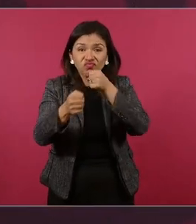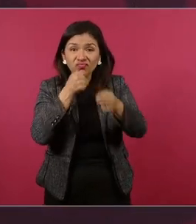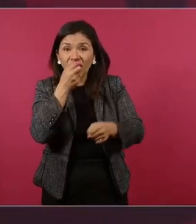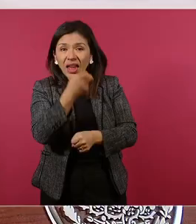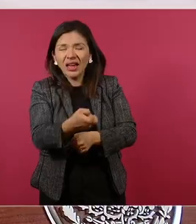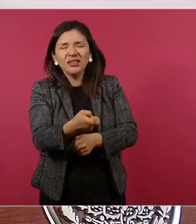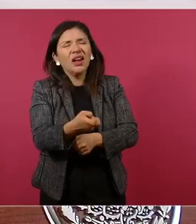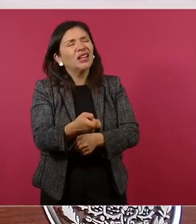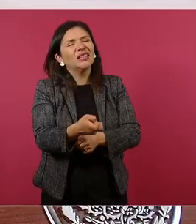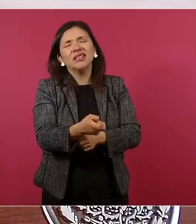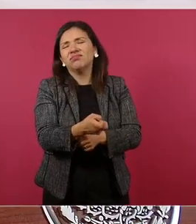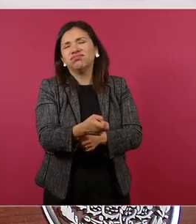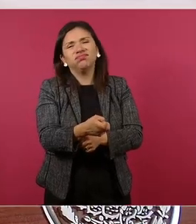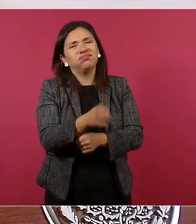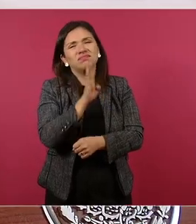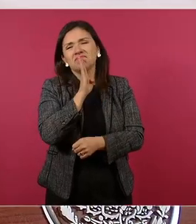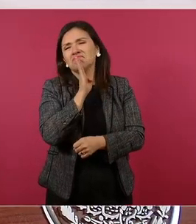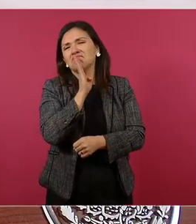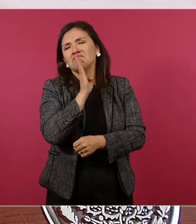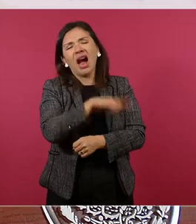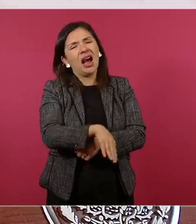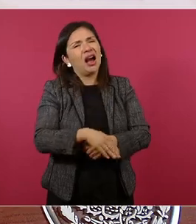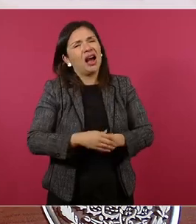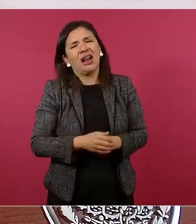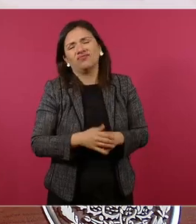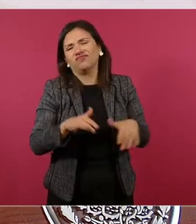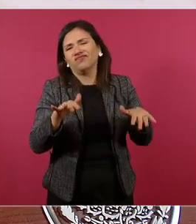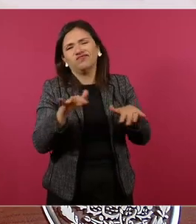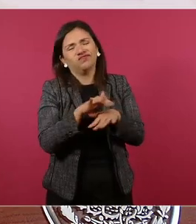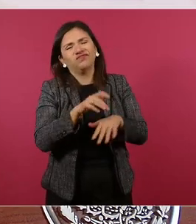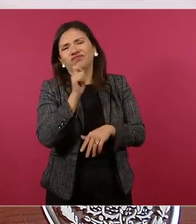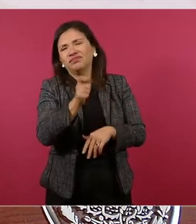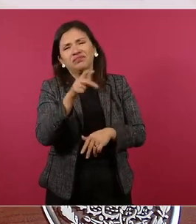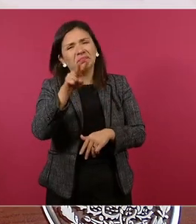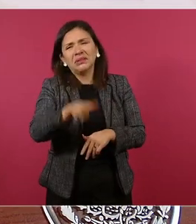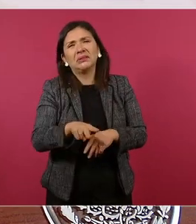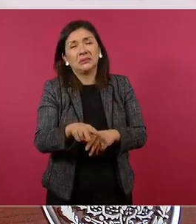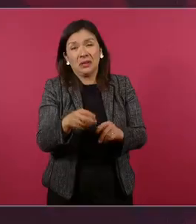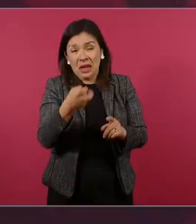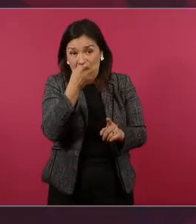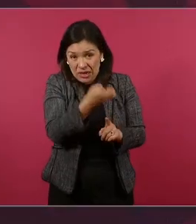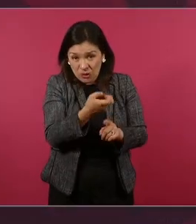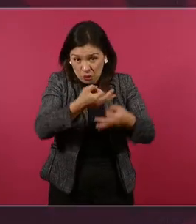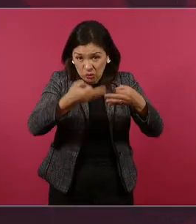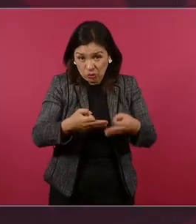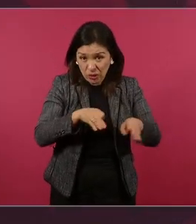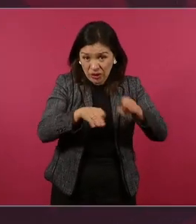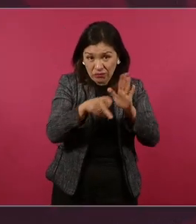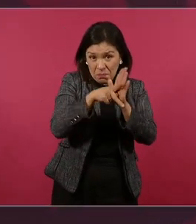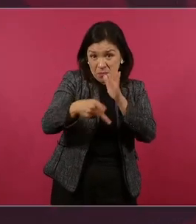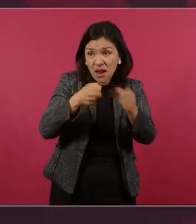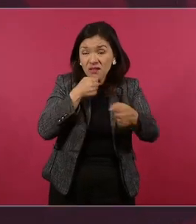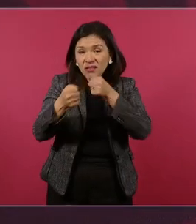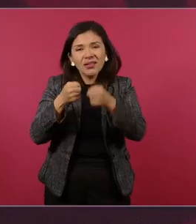es nefasto en el sentido estricto ni se le puede llamar